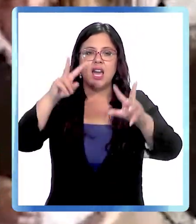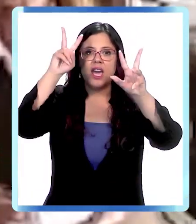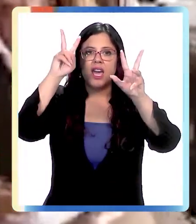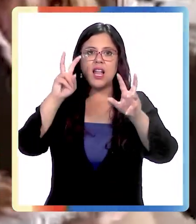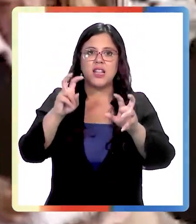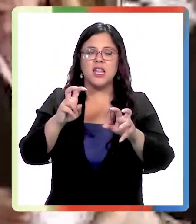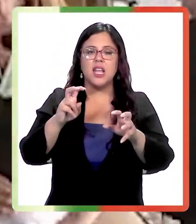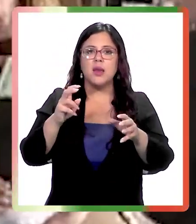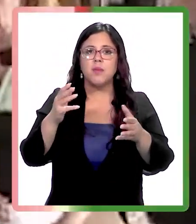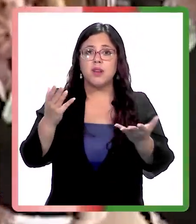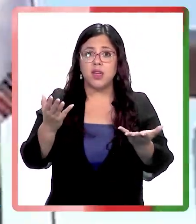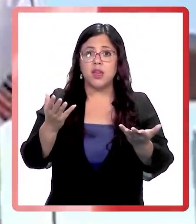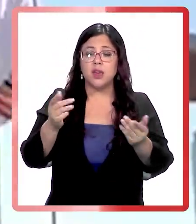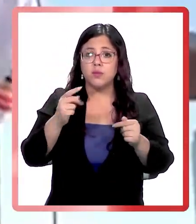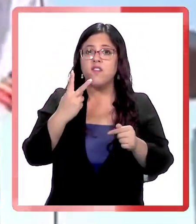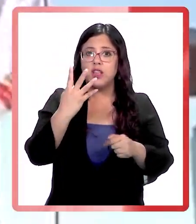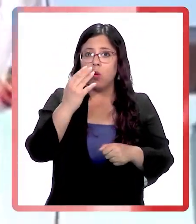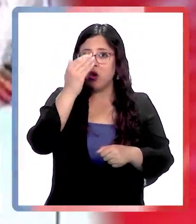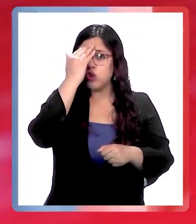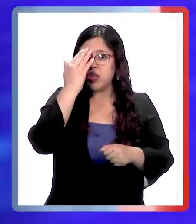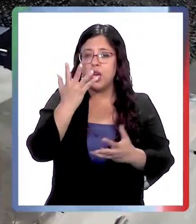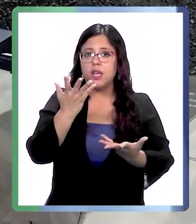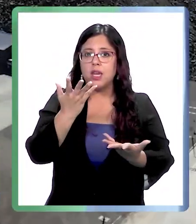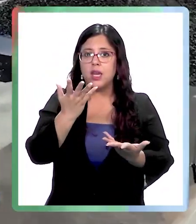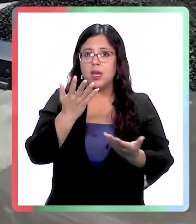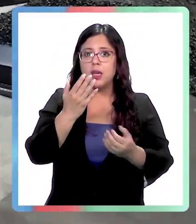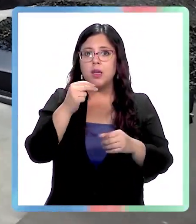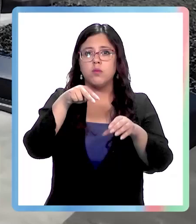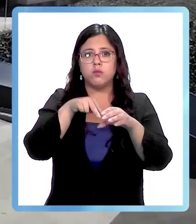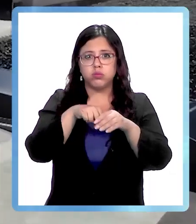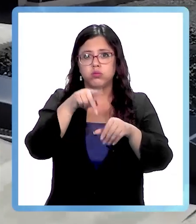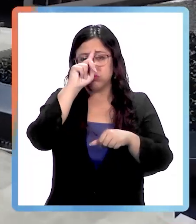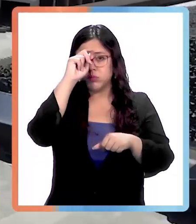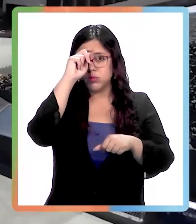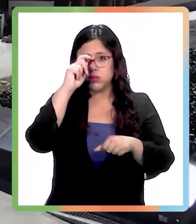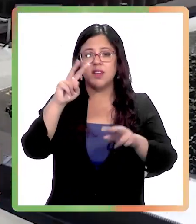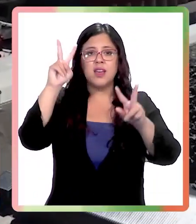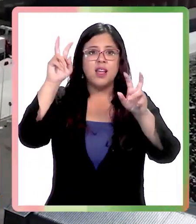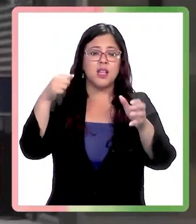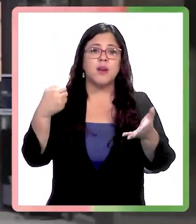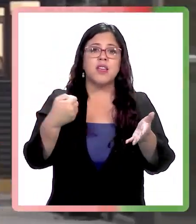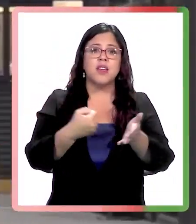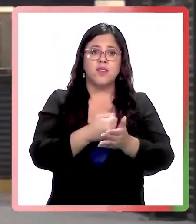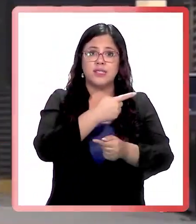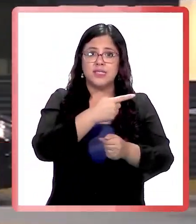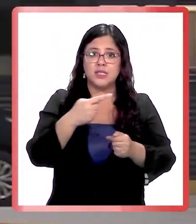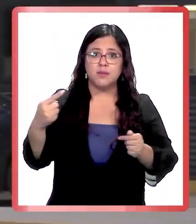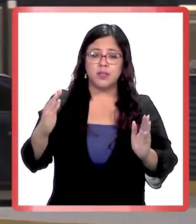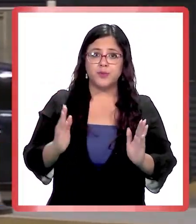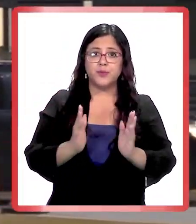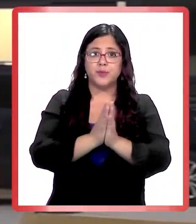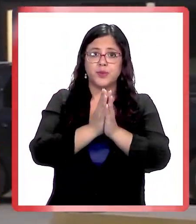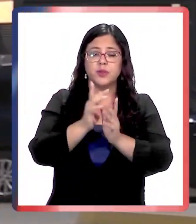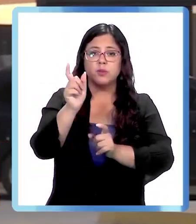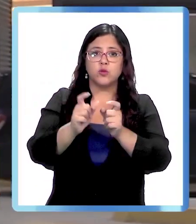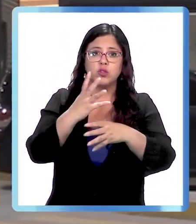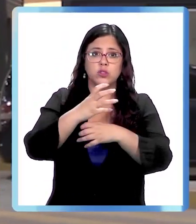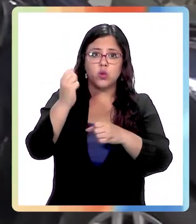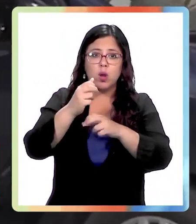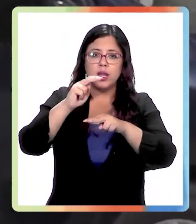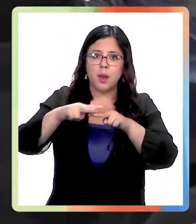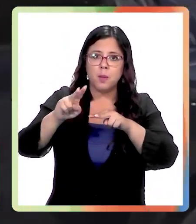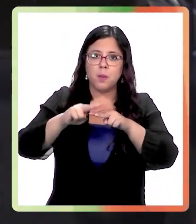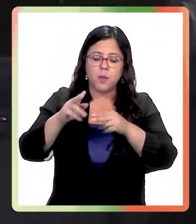que lo mantuvo 24 días en coma. En el marco del fin de semana largo, autoridades policiales y civiles de los